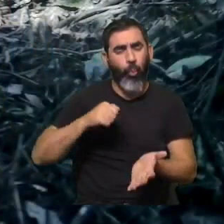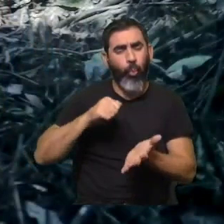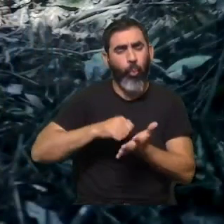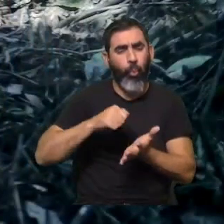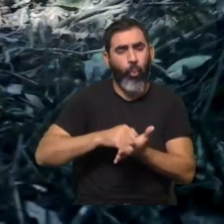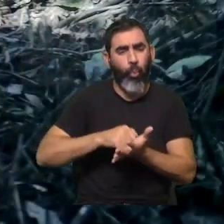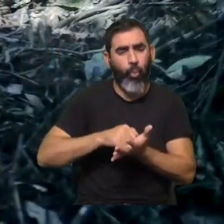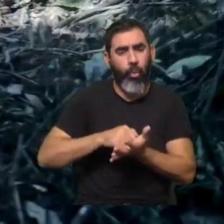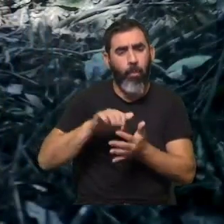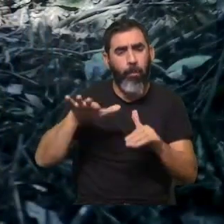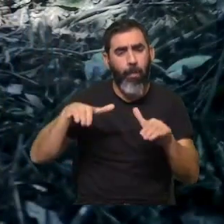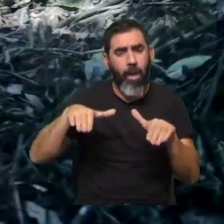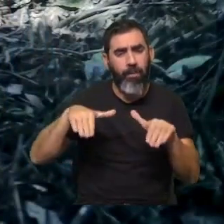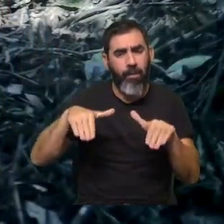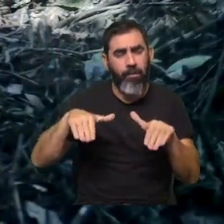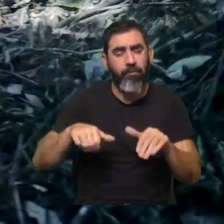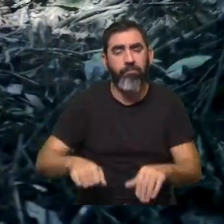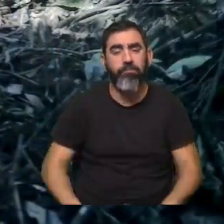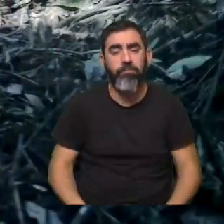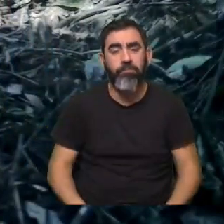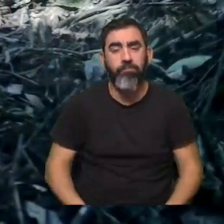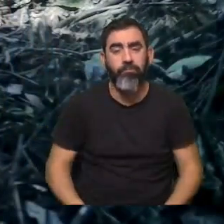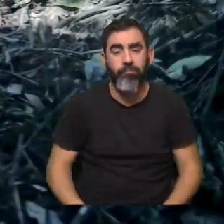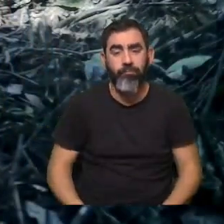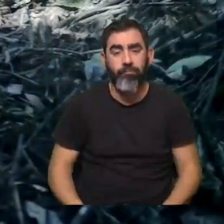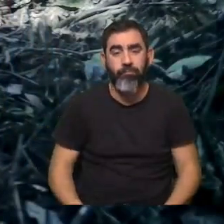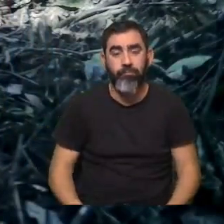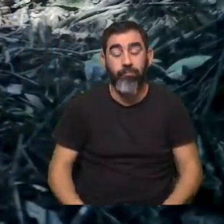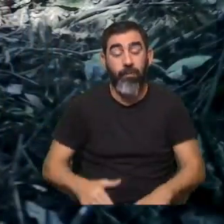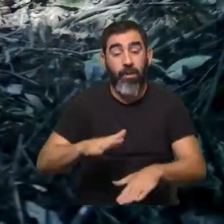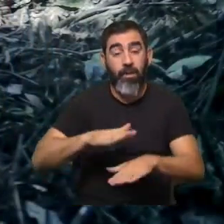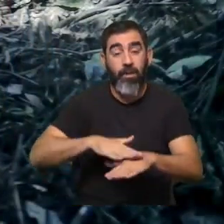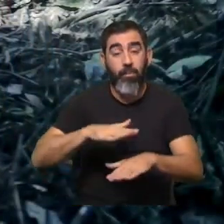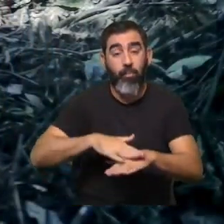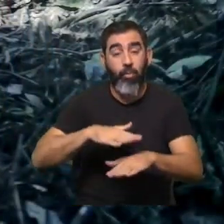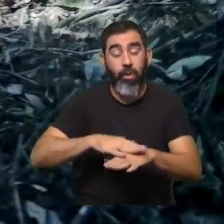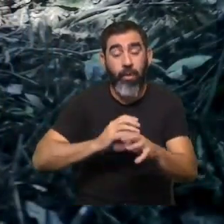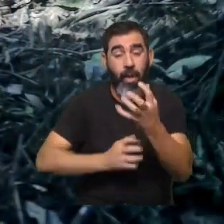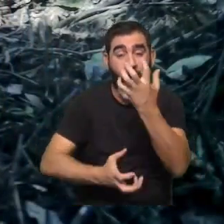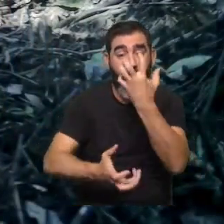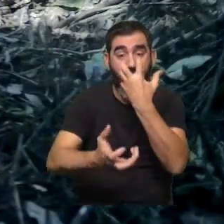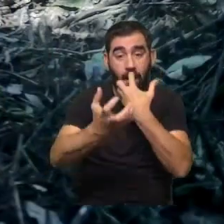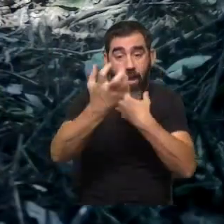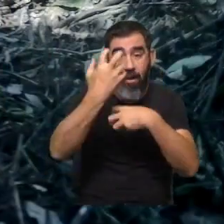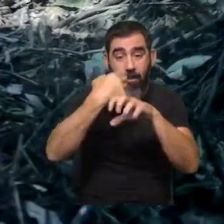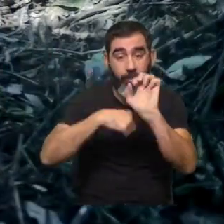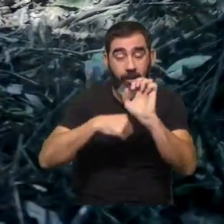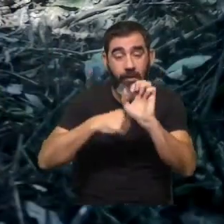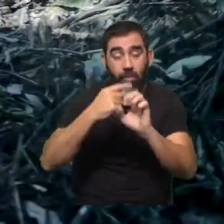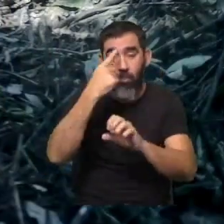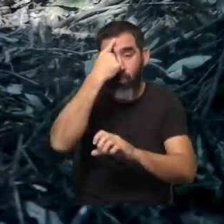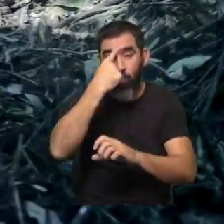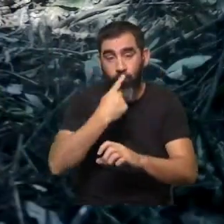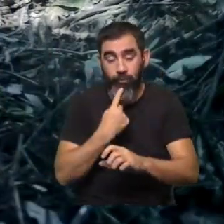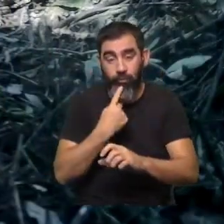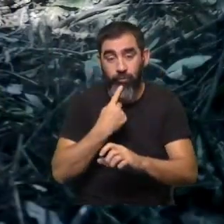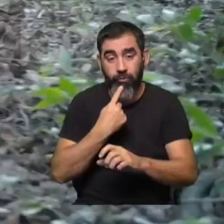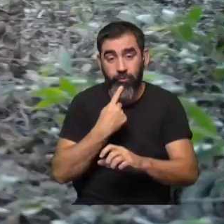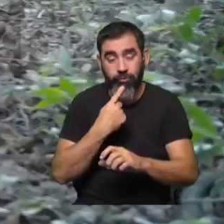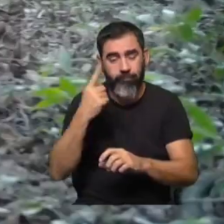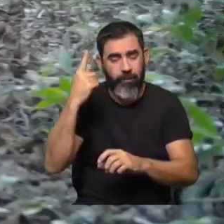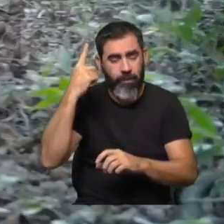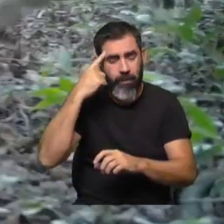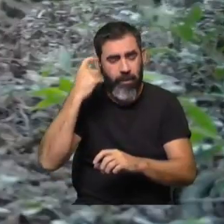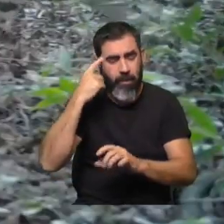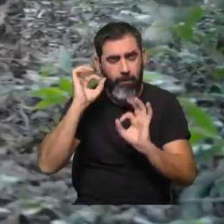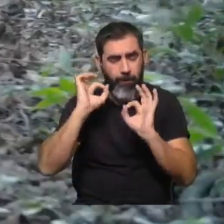patitas, que bueno, con Enrique González, que es el encargado de mamíferos de la colección del museo y tiene mucha experiencia